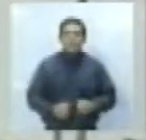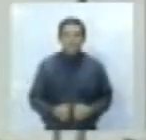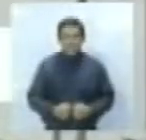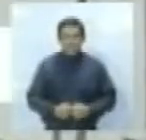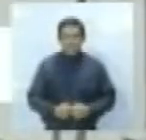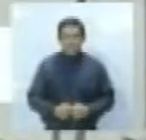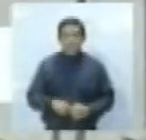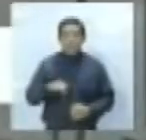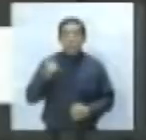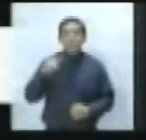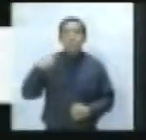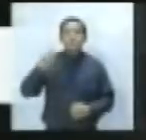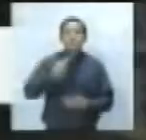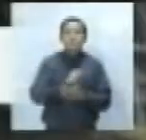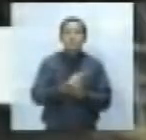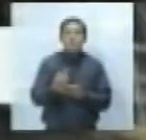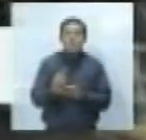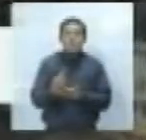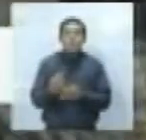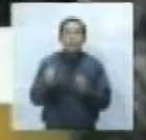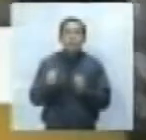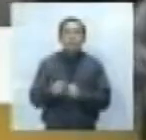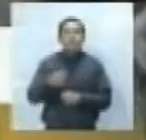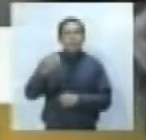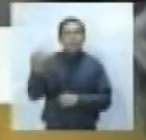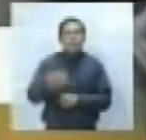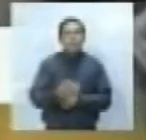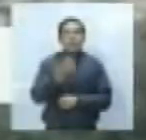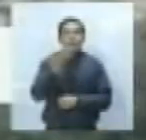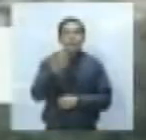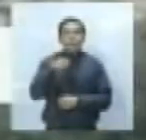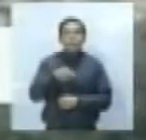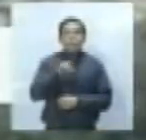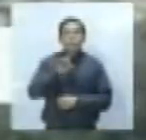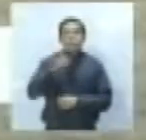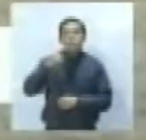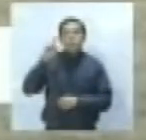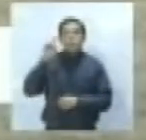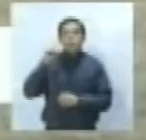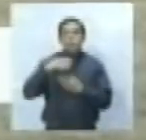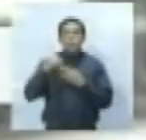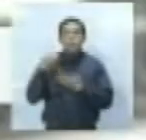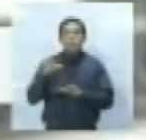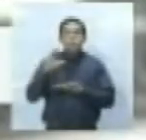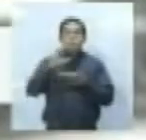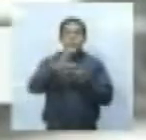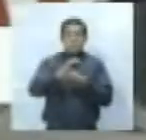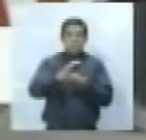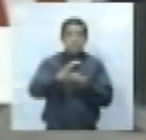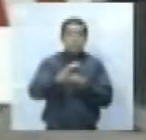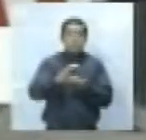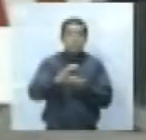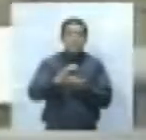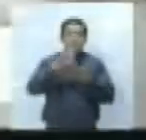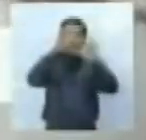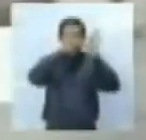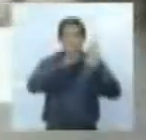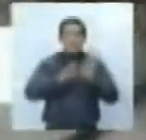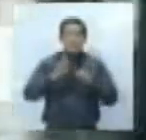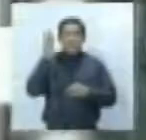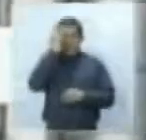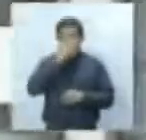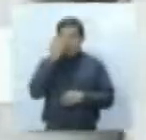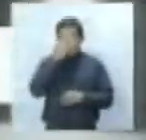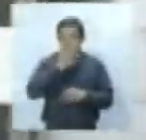el jueves de la próxima semana se podrá confirmar que los 15.8 millones invertidos en la refinería de esmeraldas para